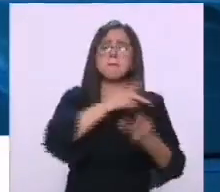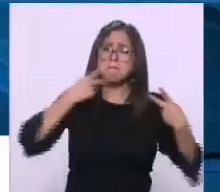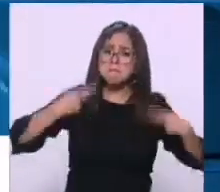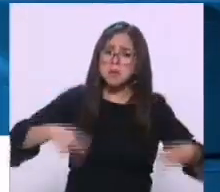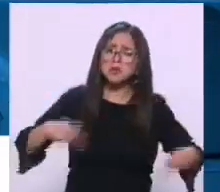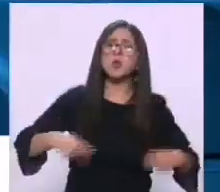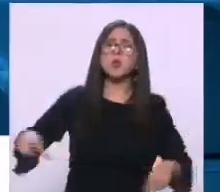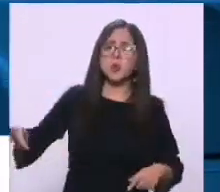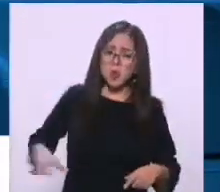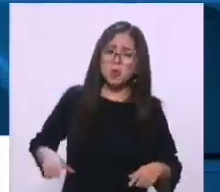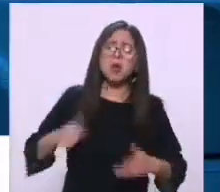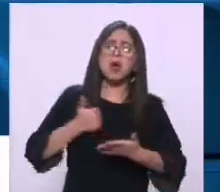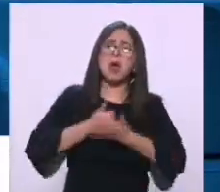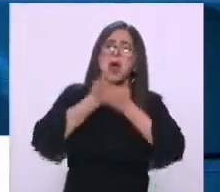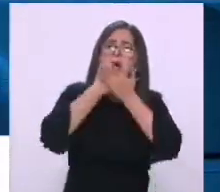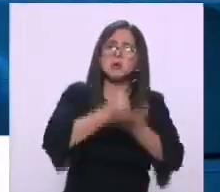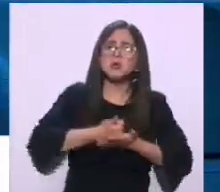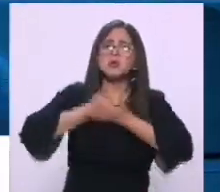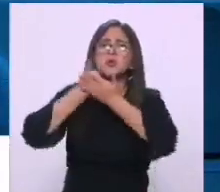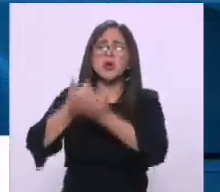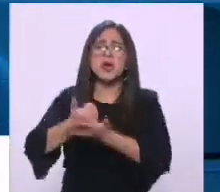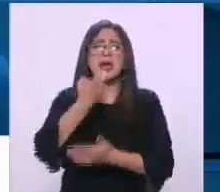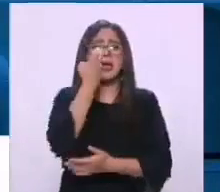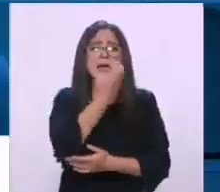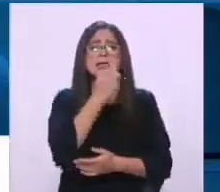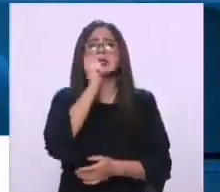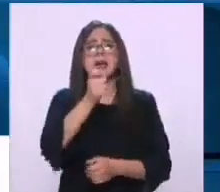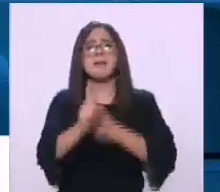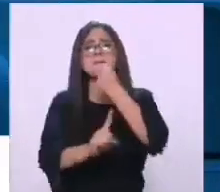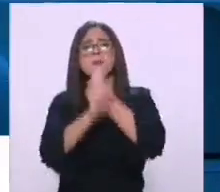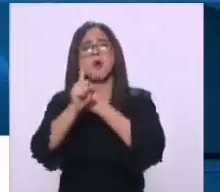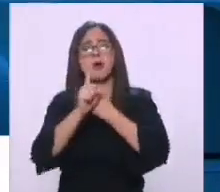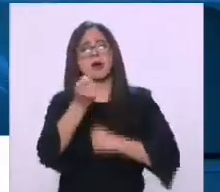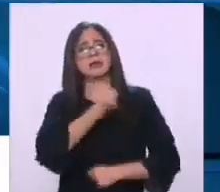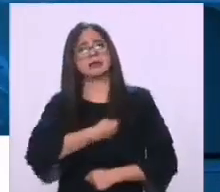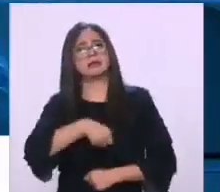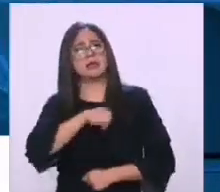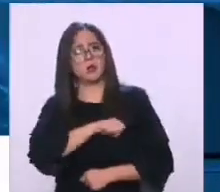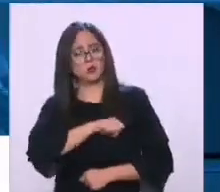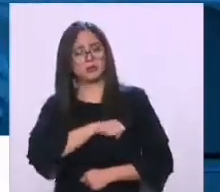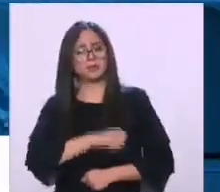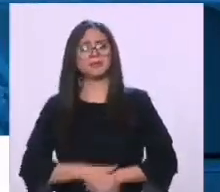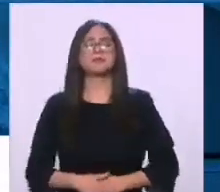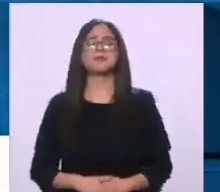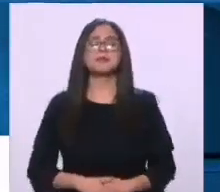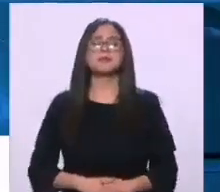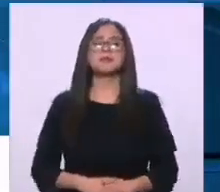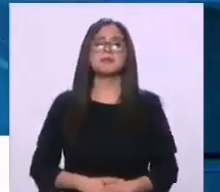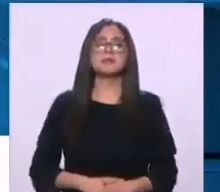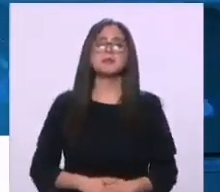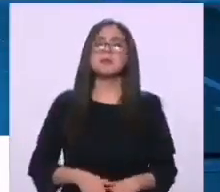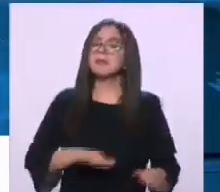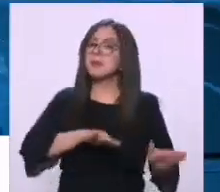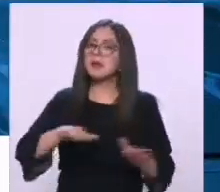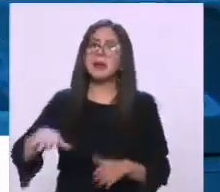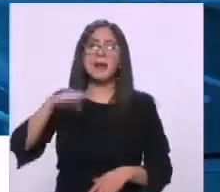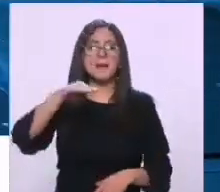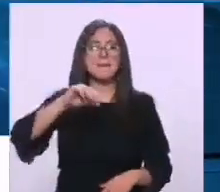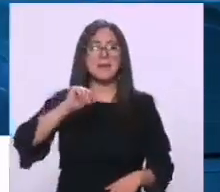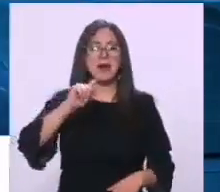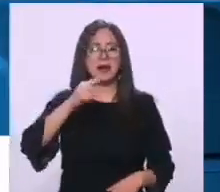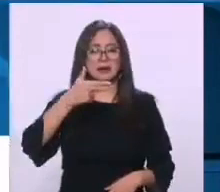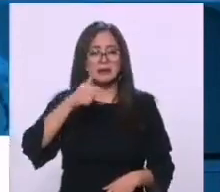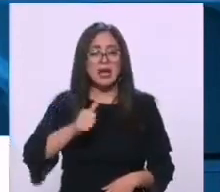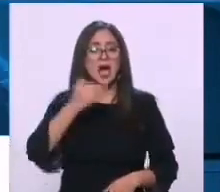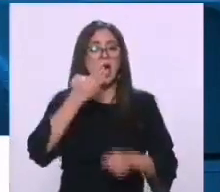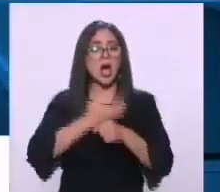que han estado apoyando en todo lo que ha sido esta crisis sanitaria. Marta, y vámonos ahora porque se nos está corriendo el tiempo muy rápido,